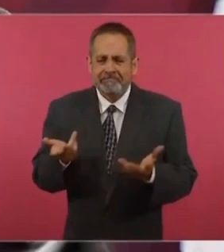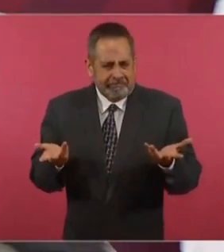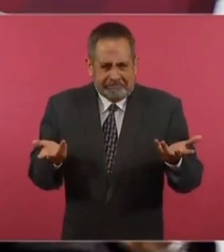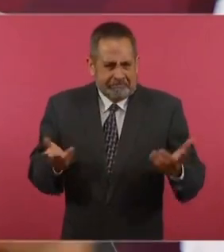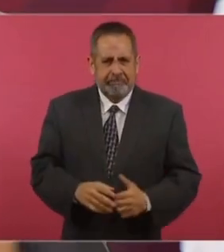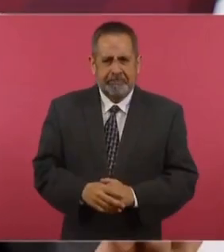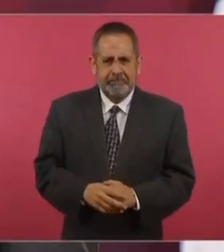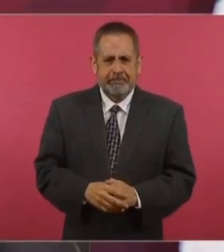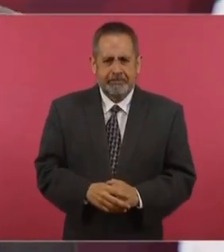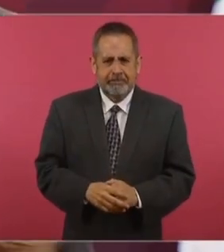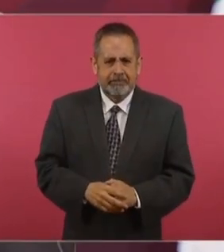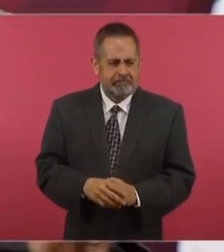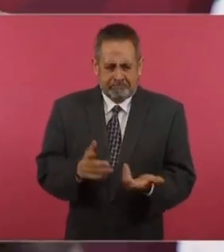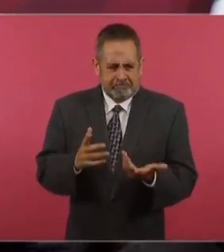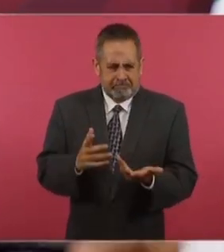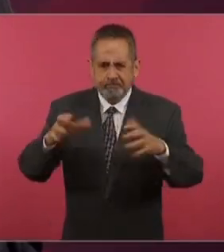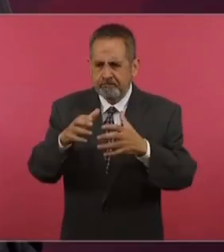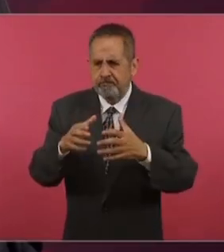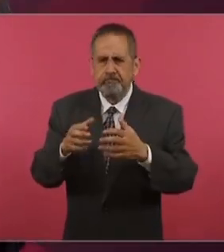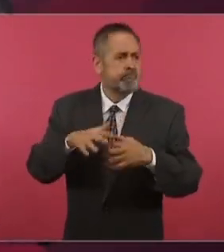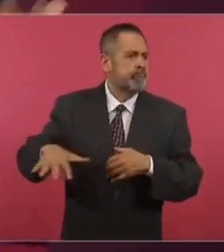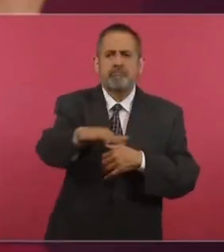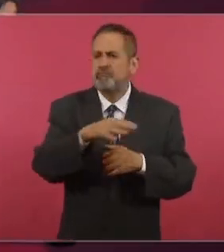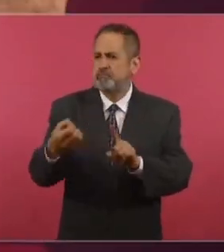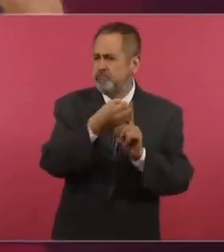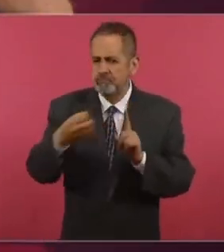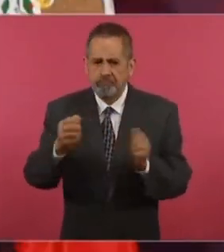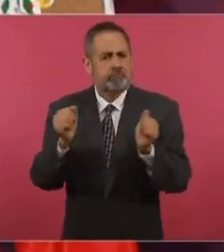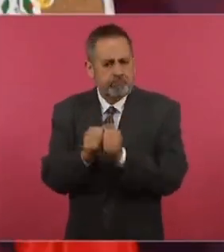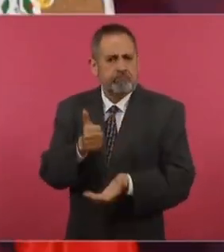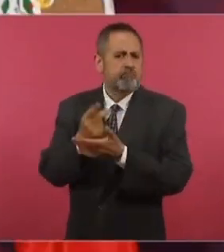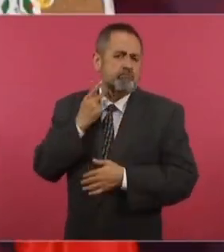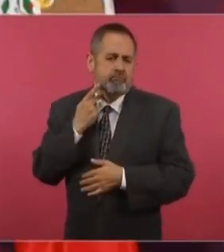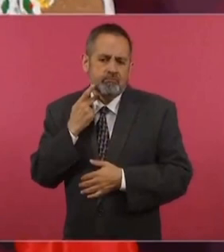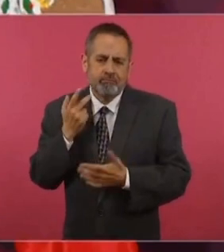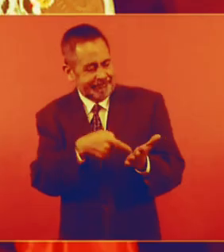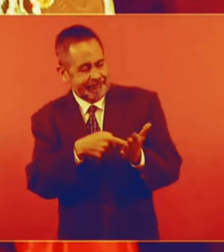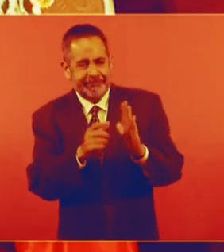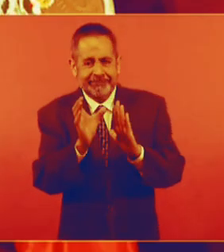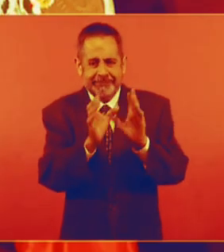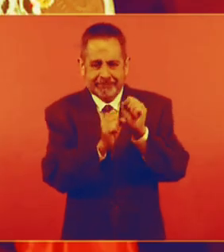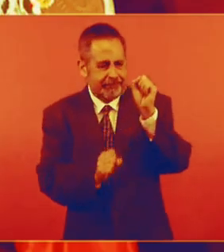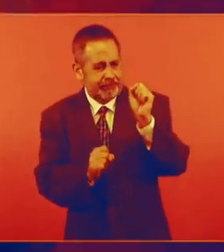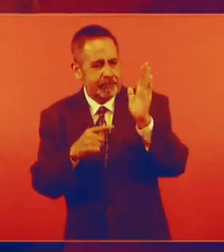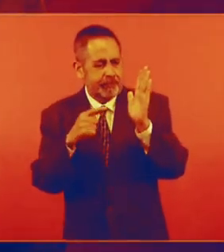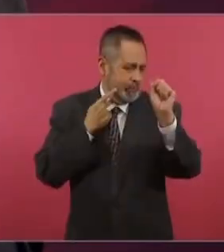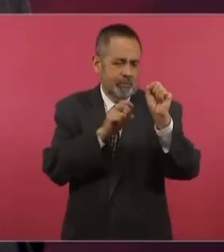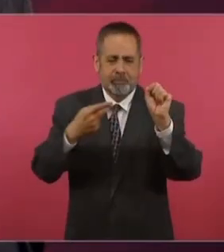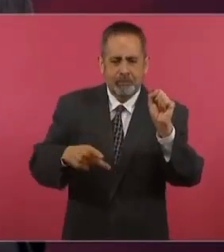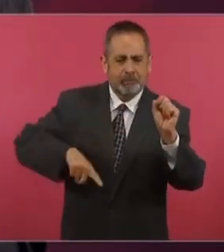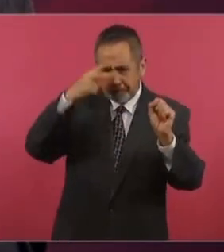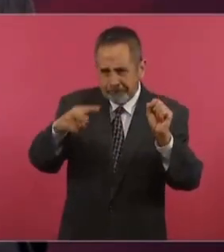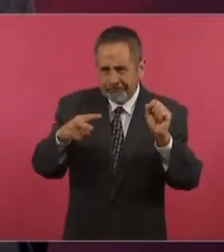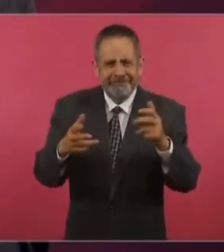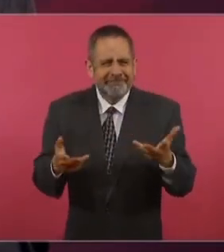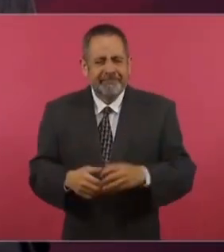y es lo más legal que puede haber. Por eso se le llama a la Constitución, Constitución Política.